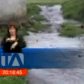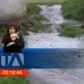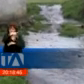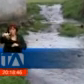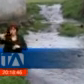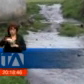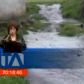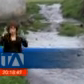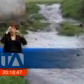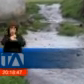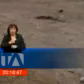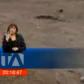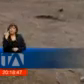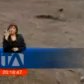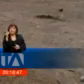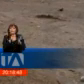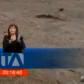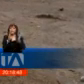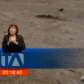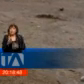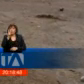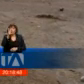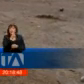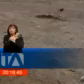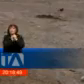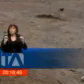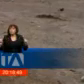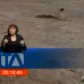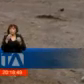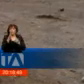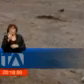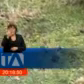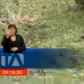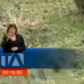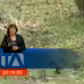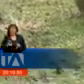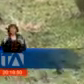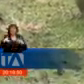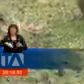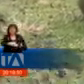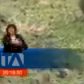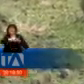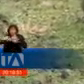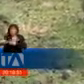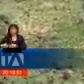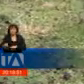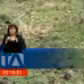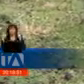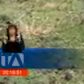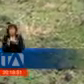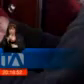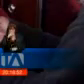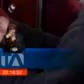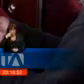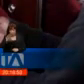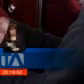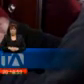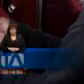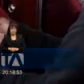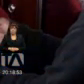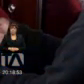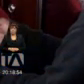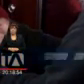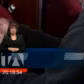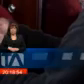13 de abril del presente año. 12 están desaparecidos y 5 fueron secuestrados por la organización terrorista Los Zetas. Es fue